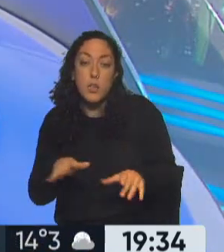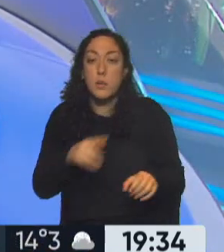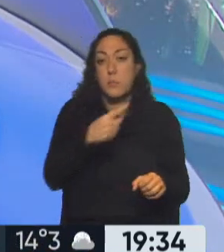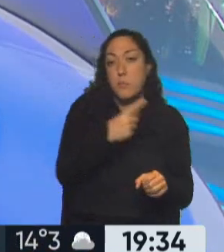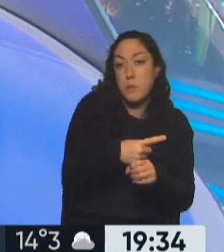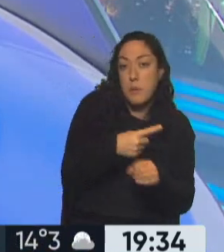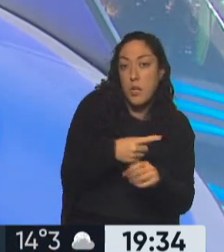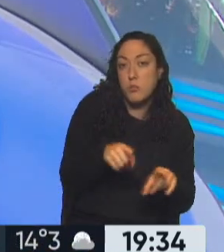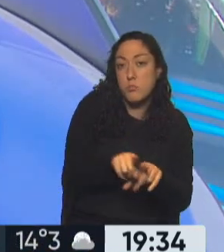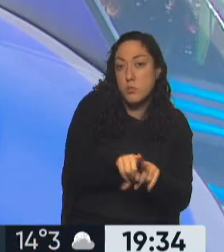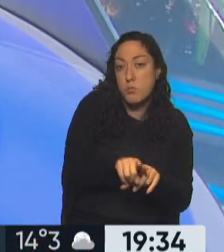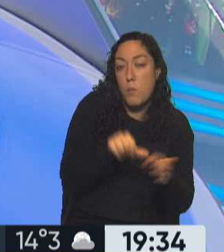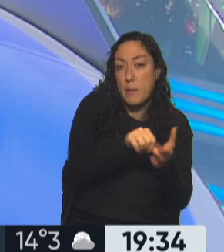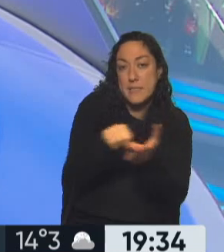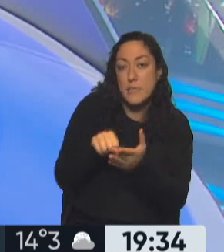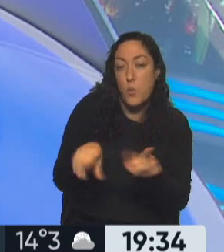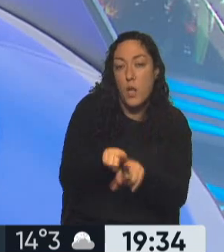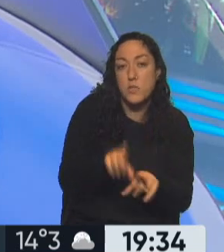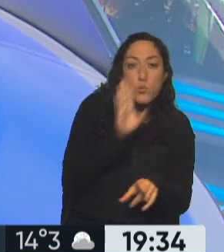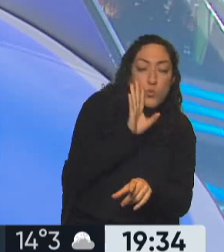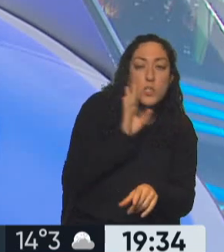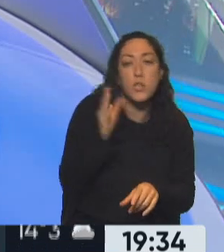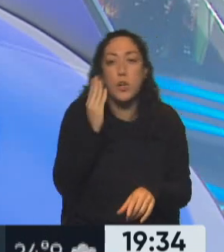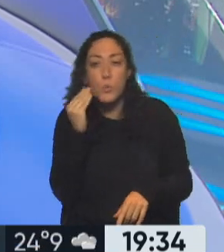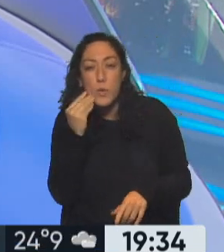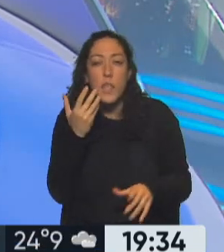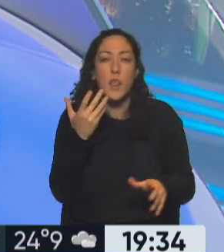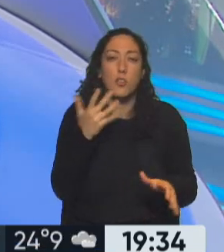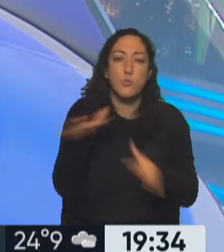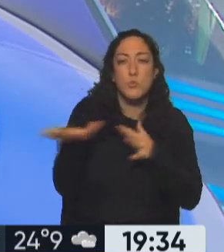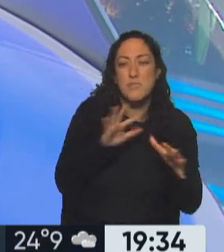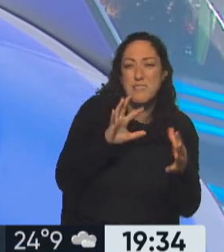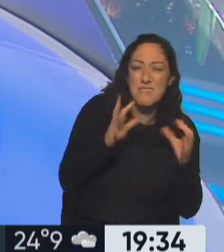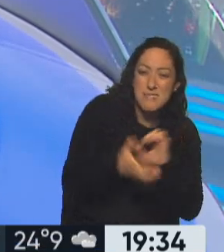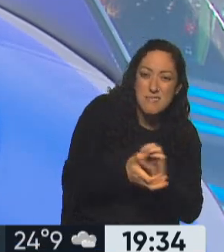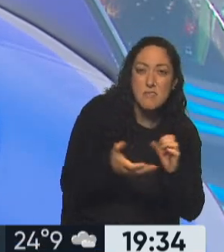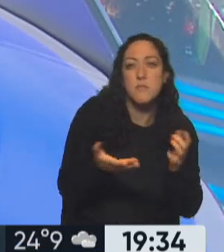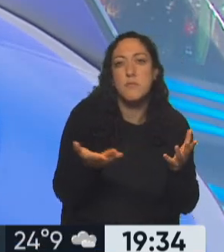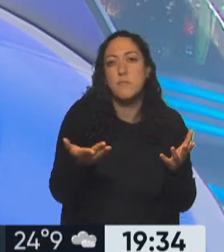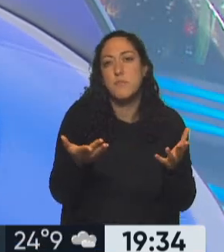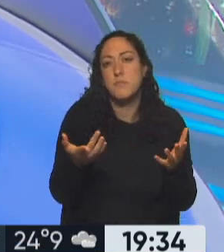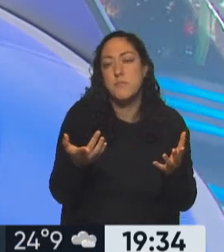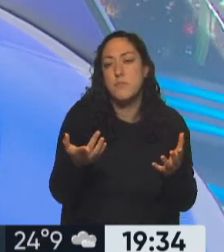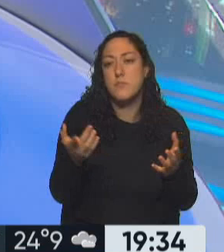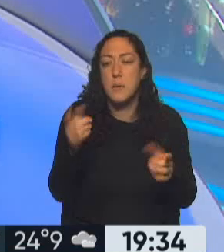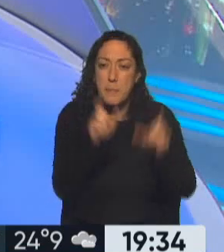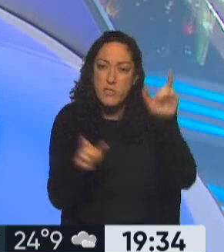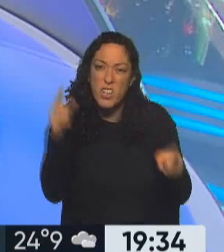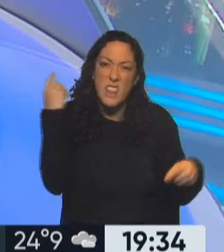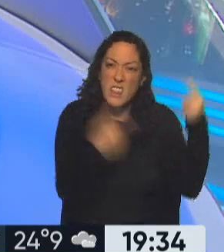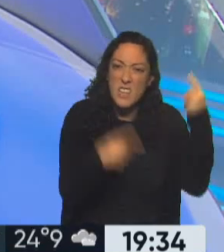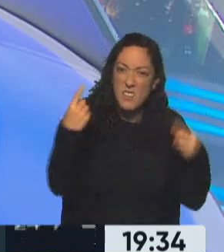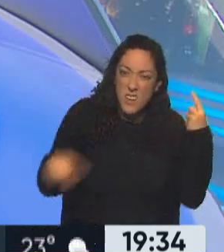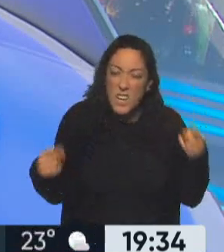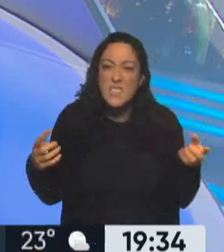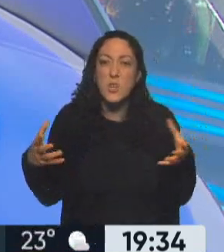en países como Reino Unido o Estados Unidos, un malestar o sea, que encuentra a actores diversos, digamos. Hay un malestar